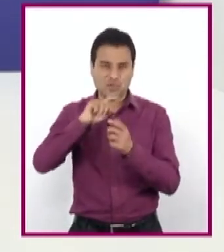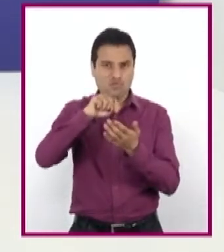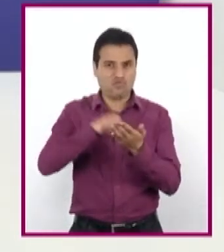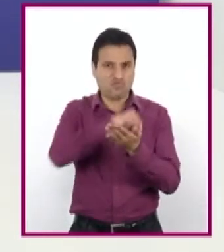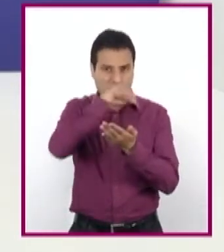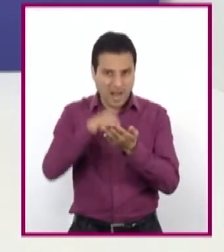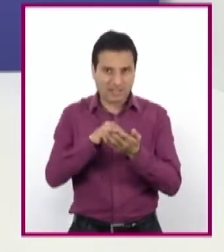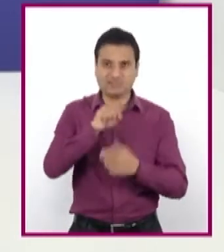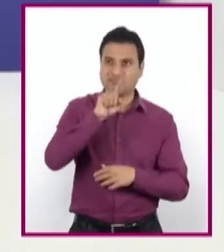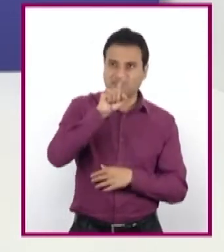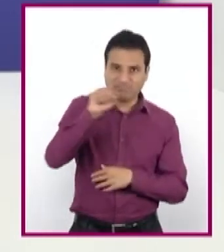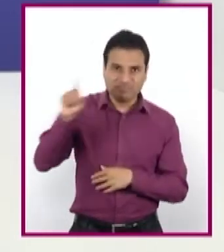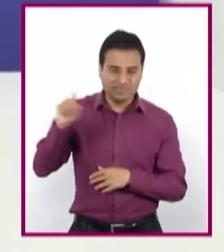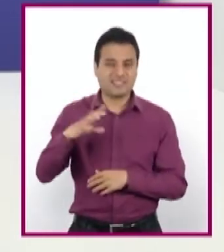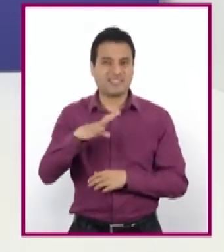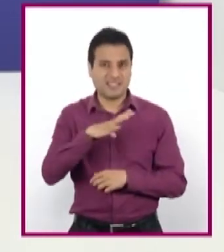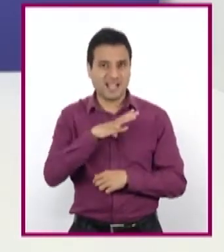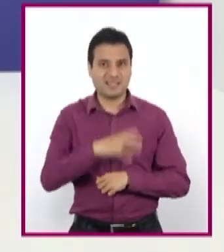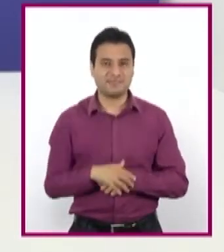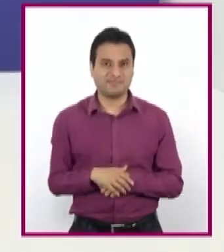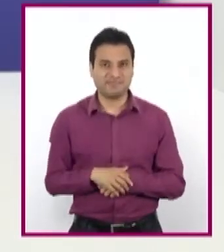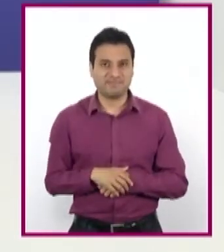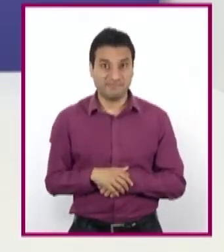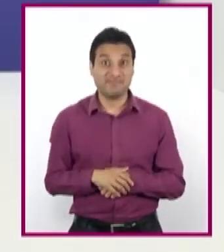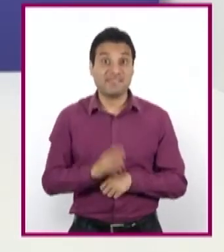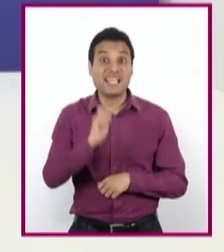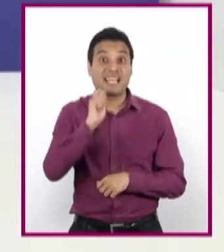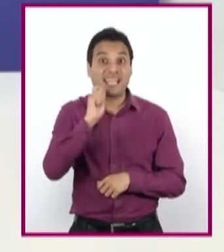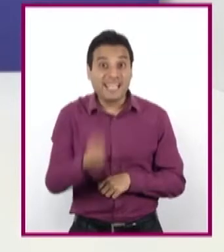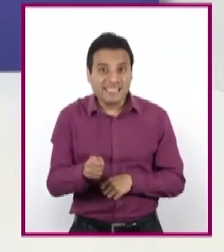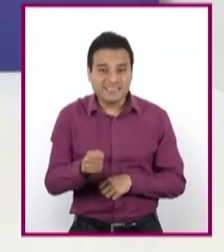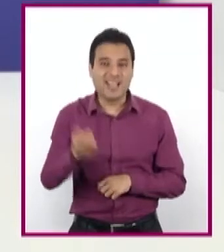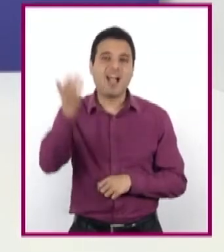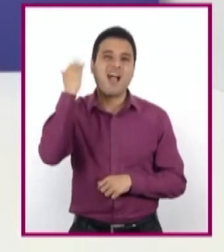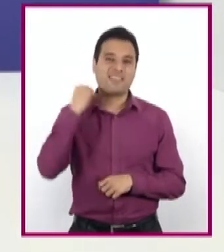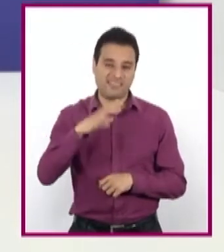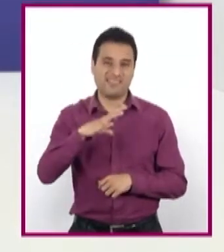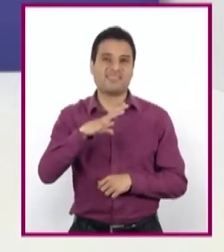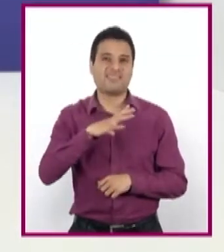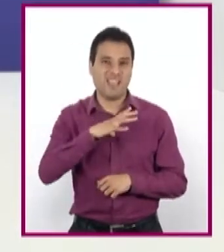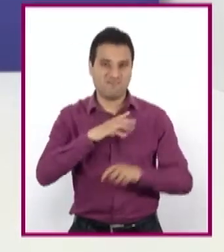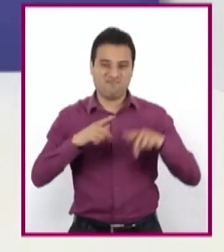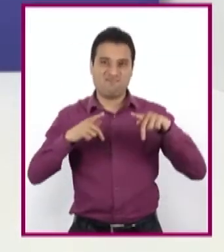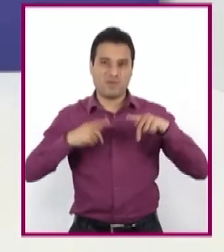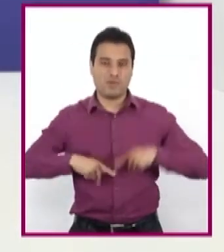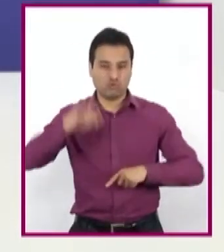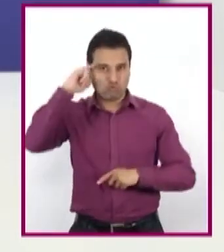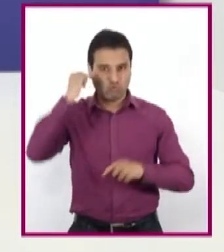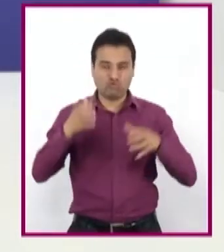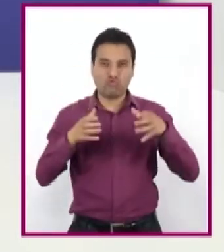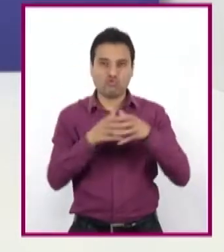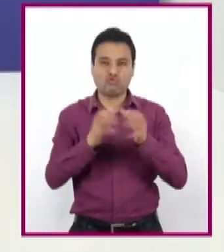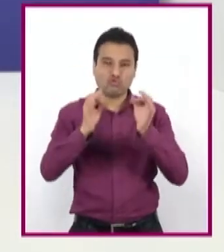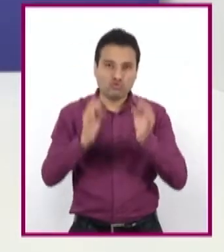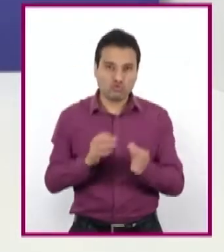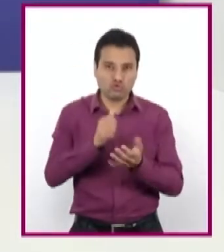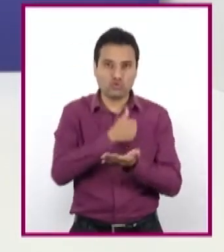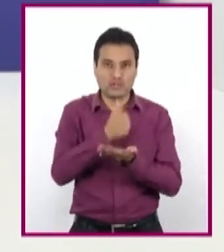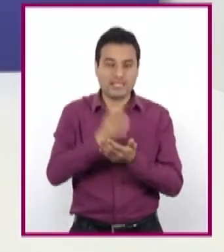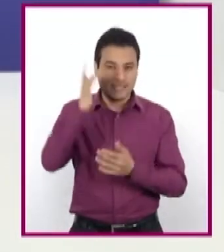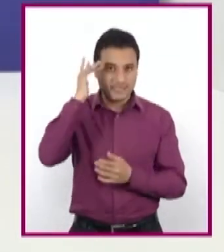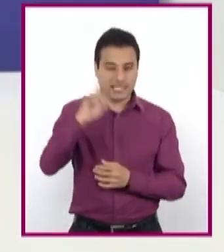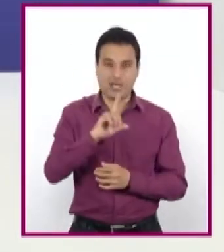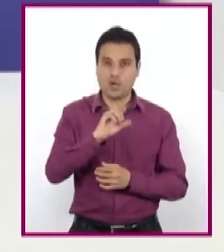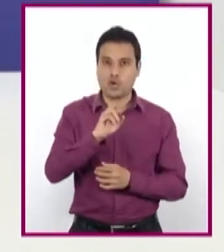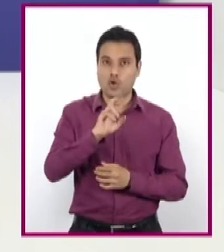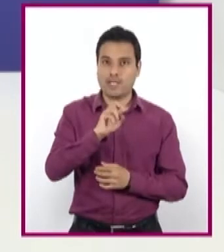construcciones, además de vestigios que dieron muestra de la existencia de estas grandes culturas en sitios como San Lorenzo, La